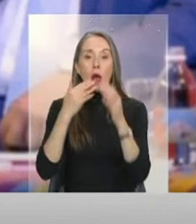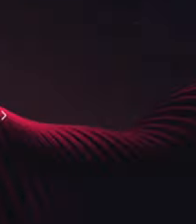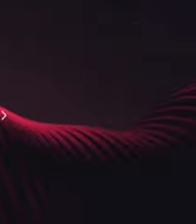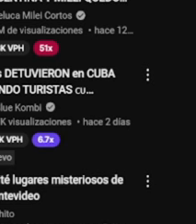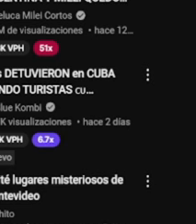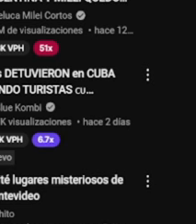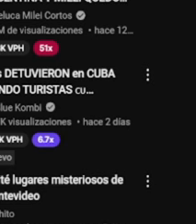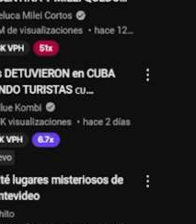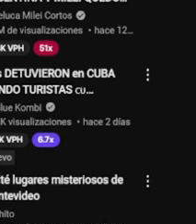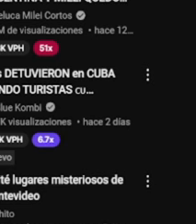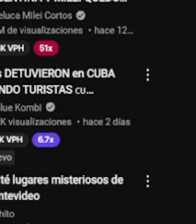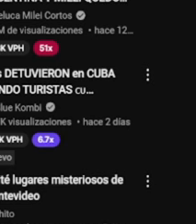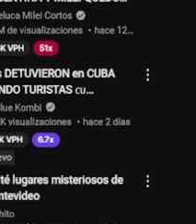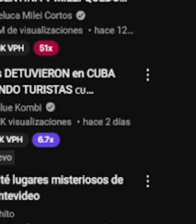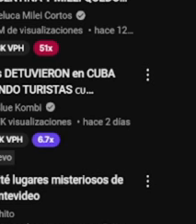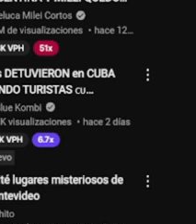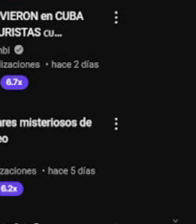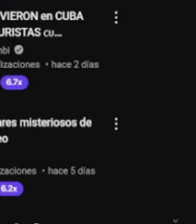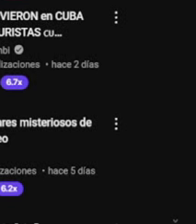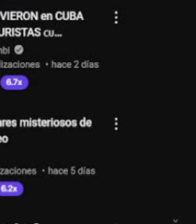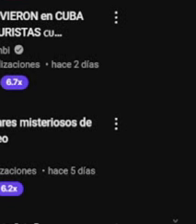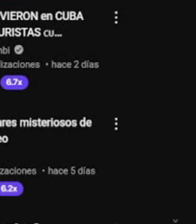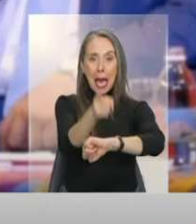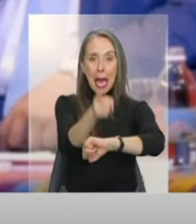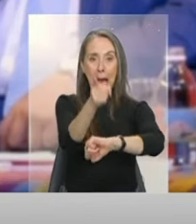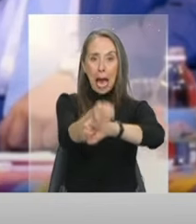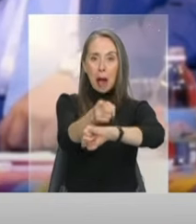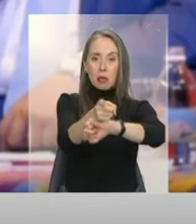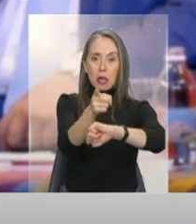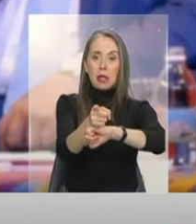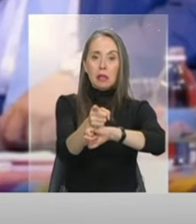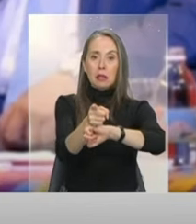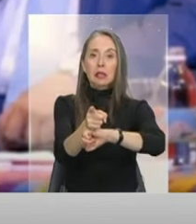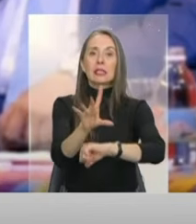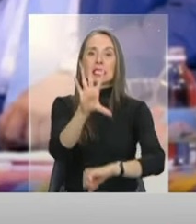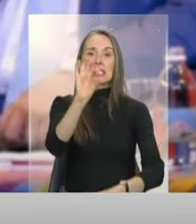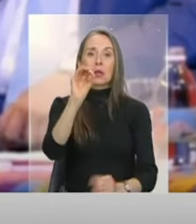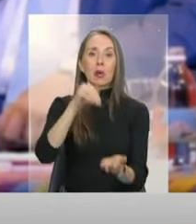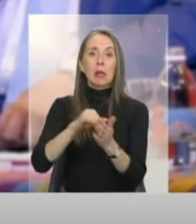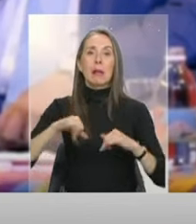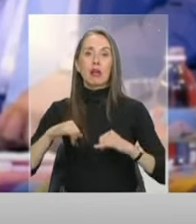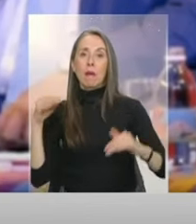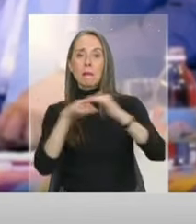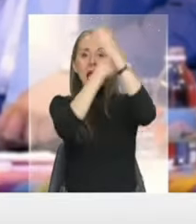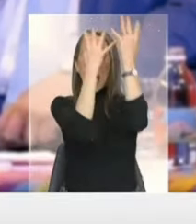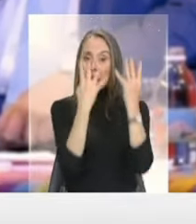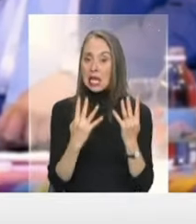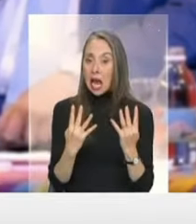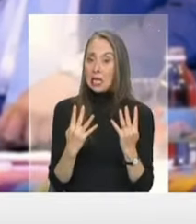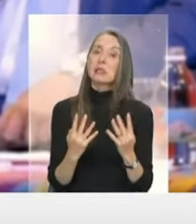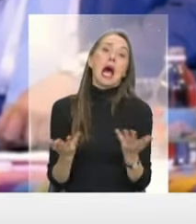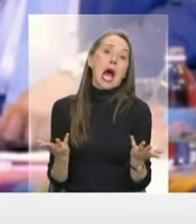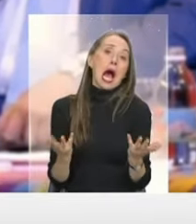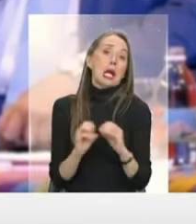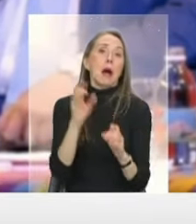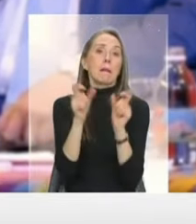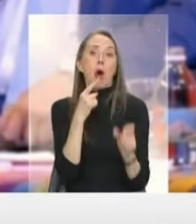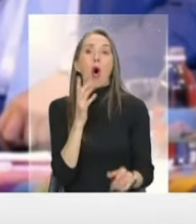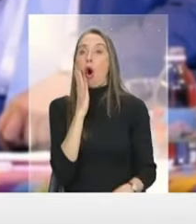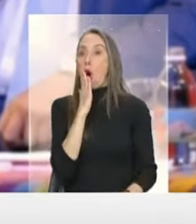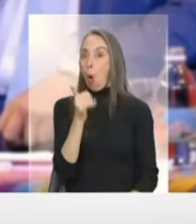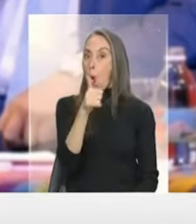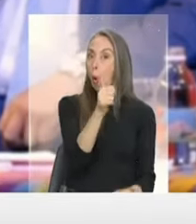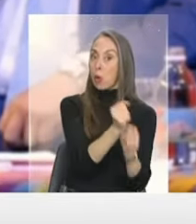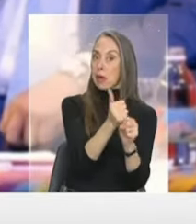de Chile, Michelle Bachelet. Ok, ahora sí vamos a empezar. Perdón que me olvidé. Mete a 50.000 jóvenes a la cárcel. Claro, la gente dice, oh,